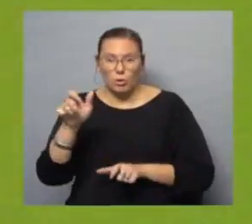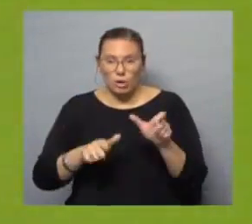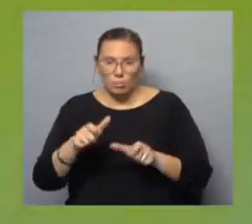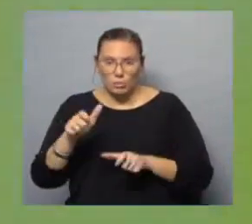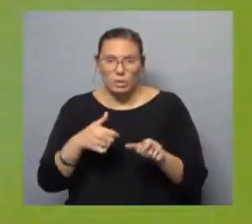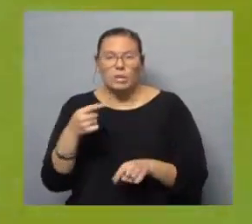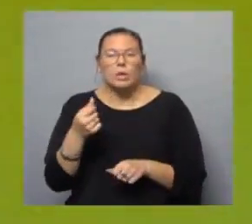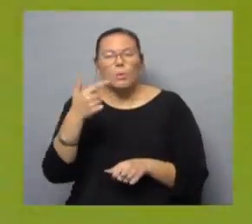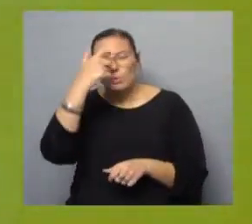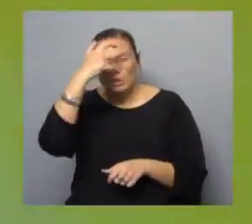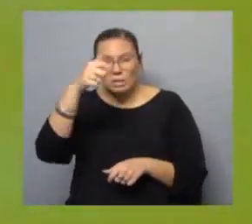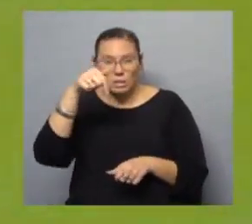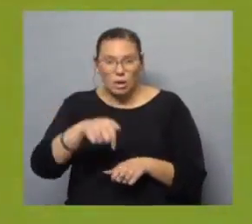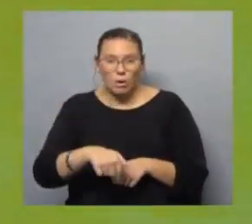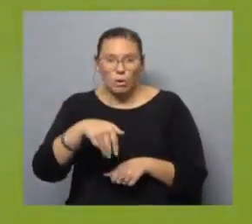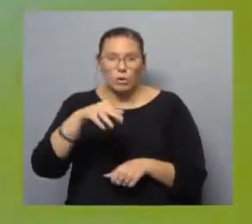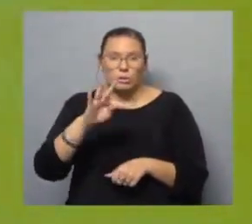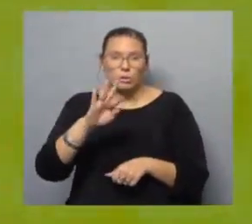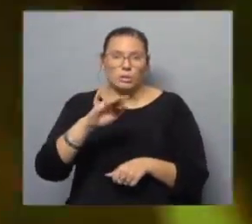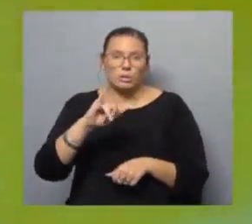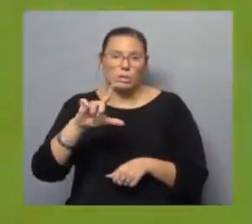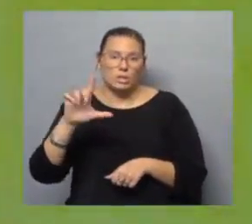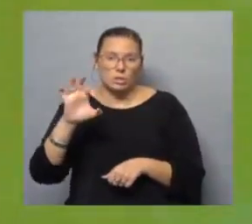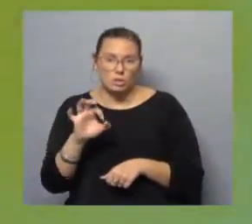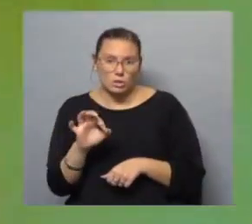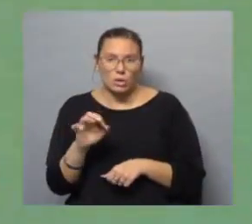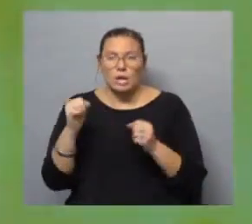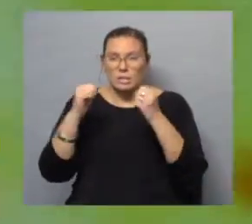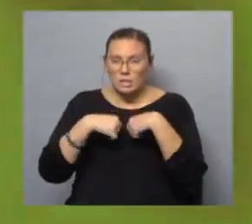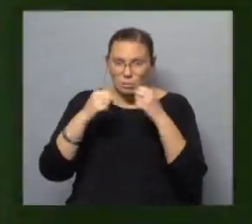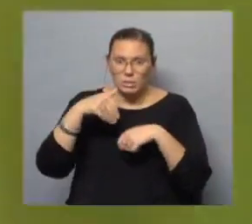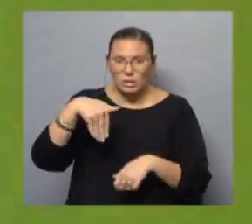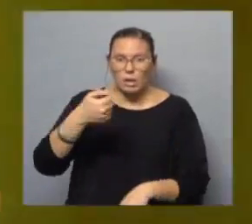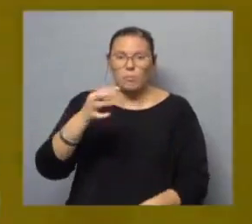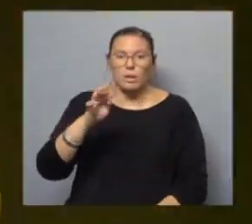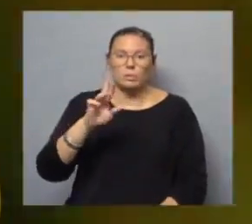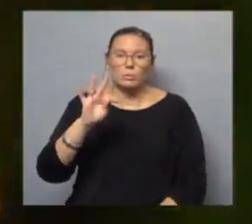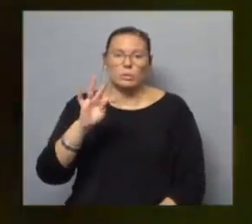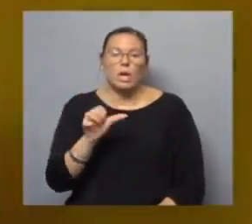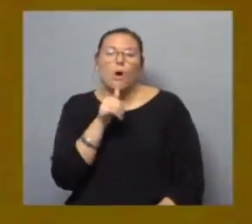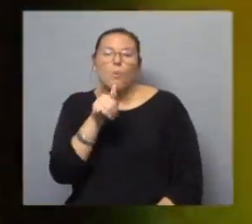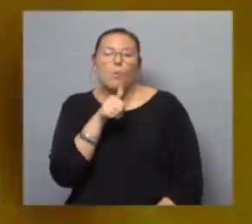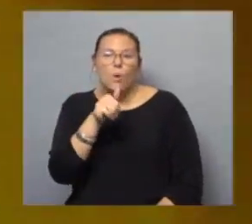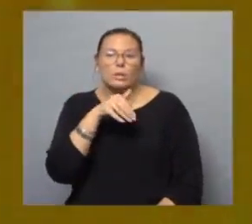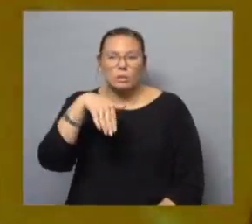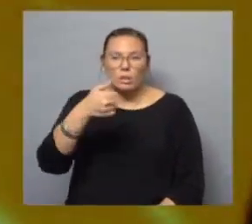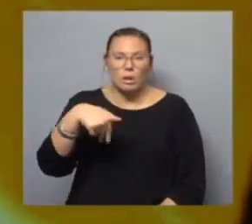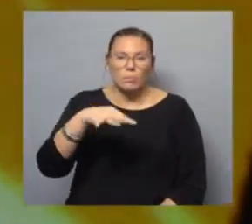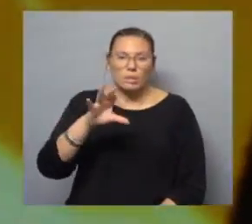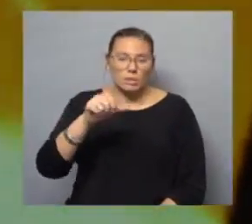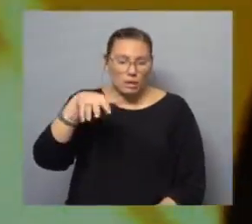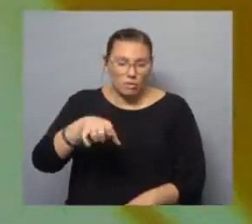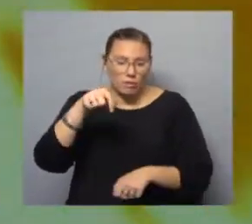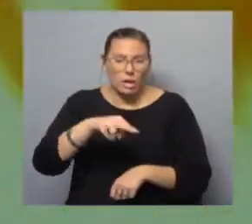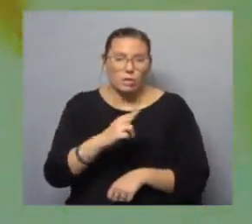Gusta Ciencia. Hoy Mariana Trillo, allí en Cervecería Matute, nos cuenta de las mantis que viven en Uruguay y